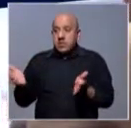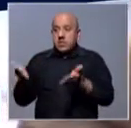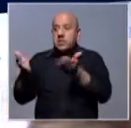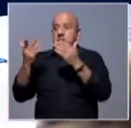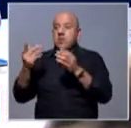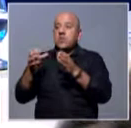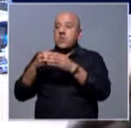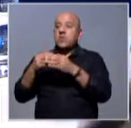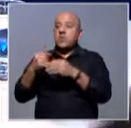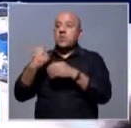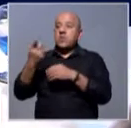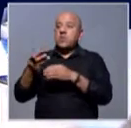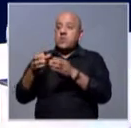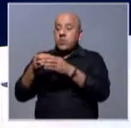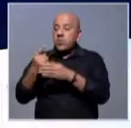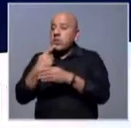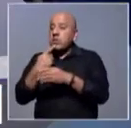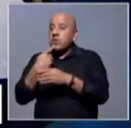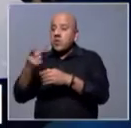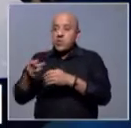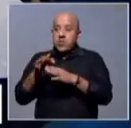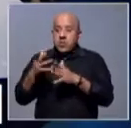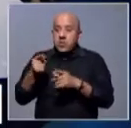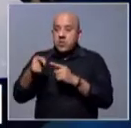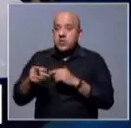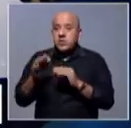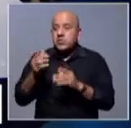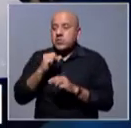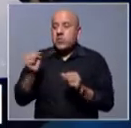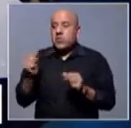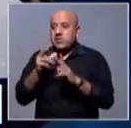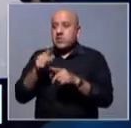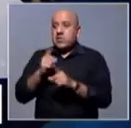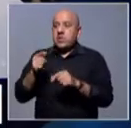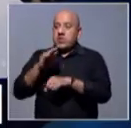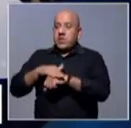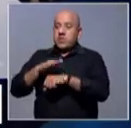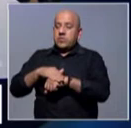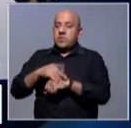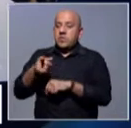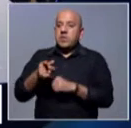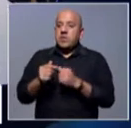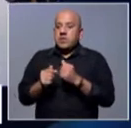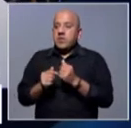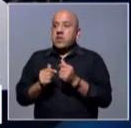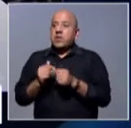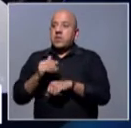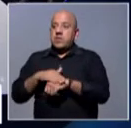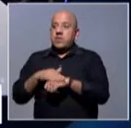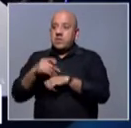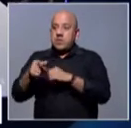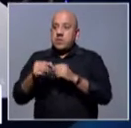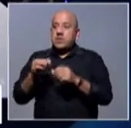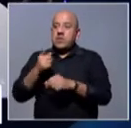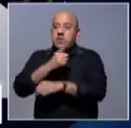candidatura posterior yo creo que eso es absolutamente inocultables y la responsabilidad es notoria notoriamente del